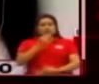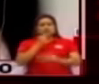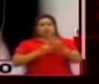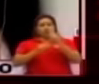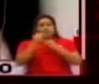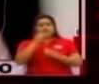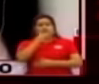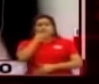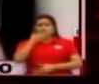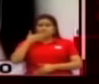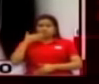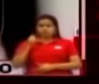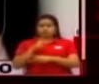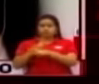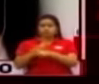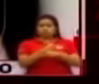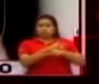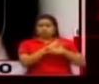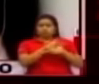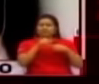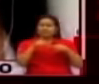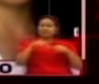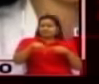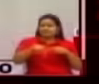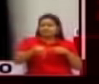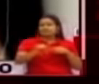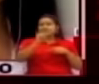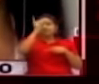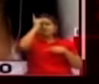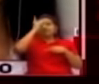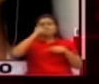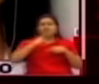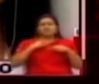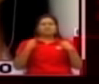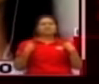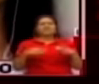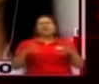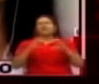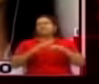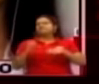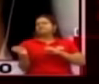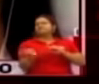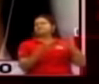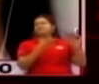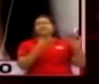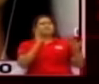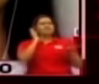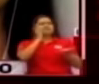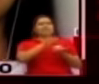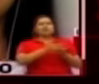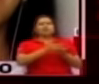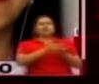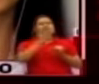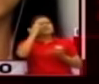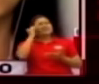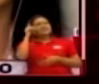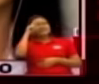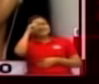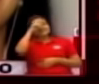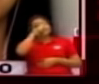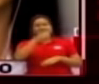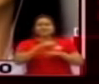hábitos alimenticios, de sostenerlos, y tomamos la decisión de tirar la toalla y de no continuar con ese proceso? Bienvenida, buen